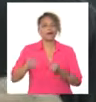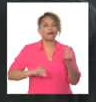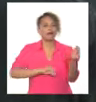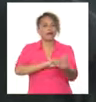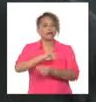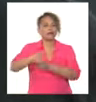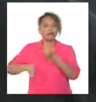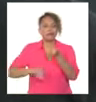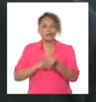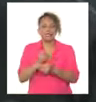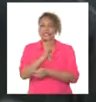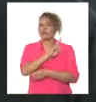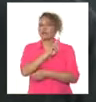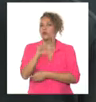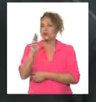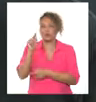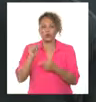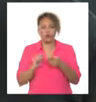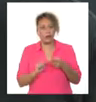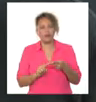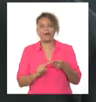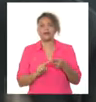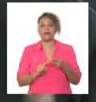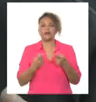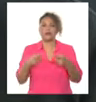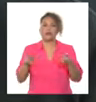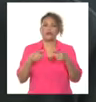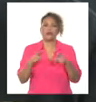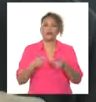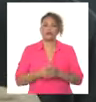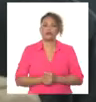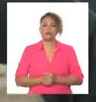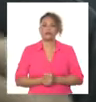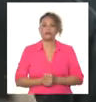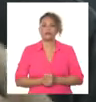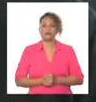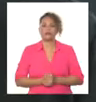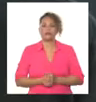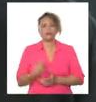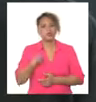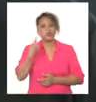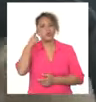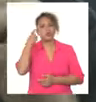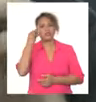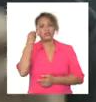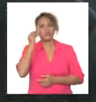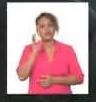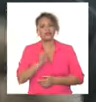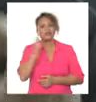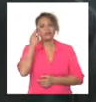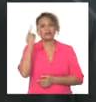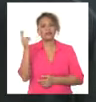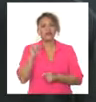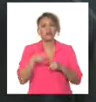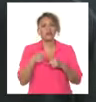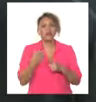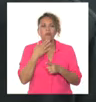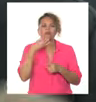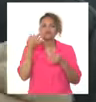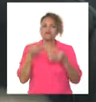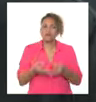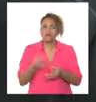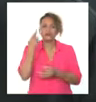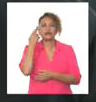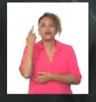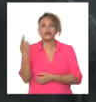una revolucionaria de la música. Creo que si vamos a recordarla, siempre habrá que